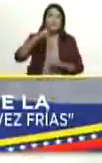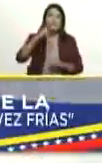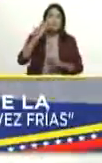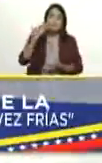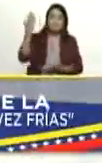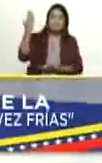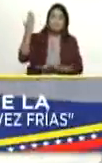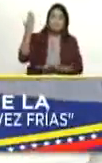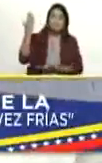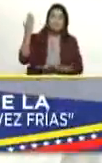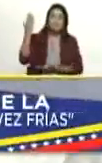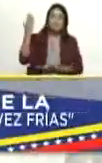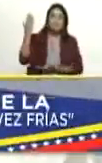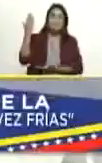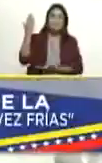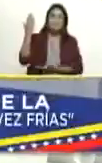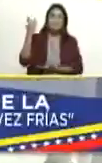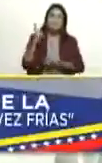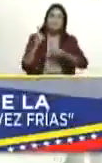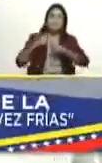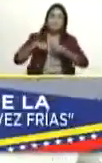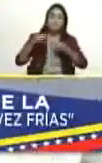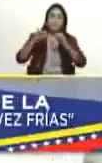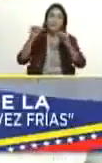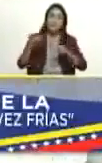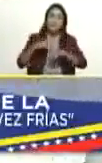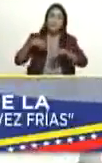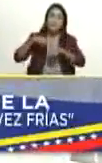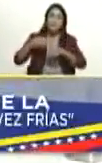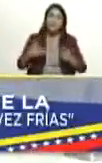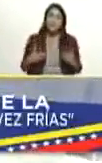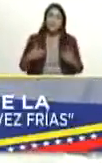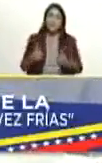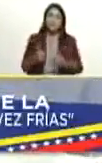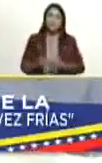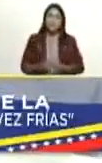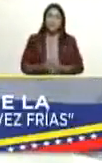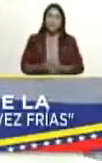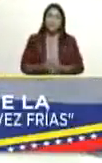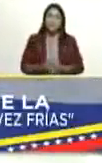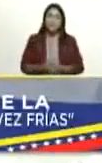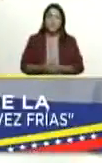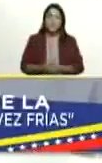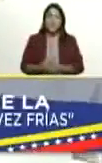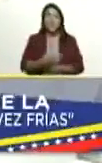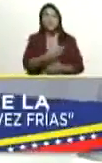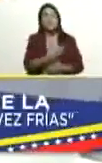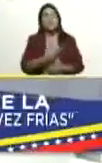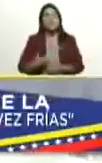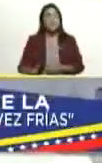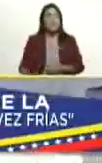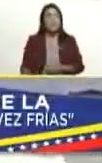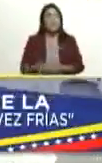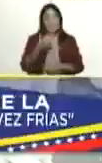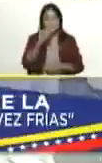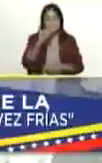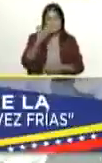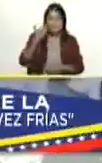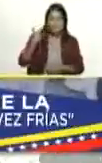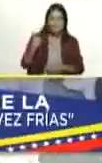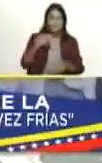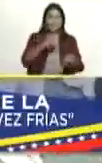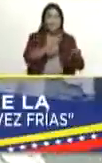y fortalecerán el Sistema Nacional de Salud. El presidente además expresaba recientemente a